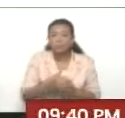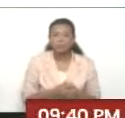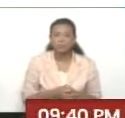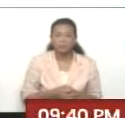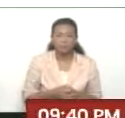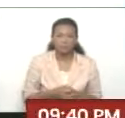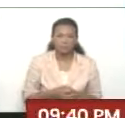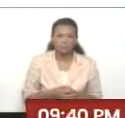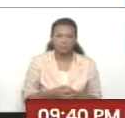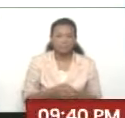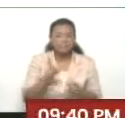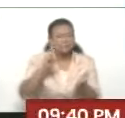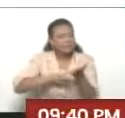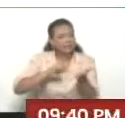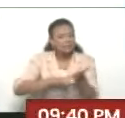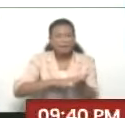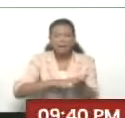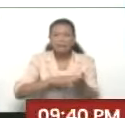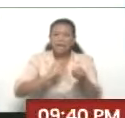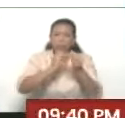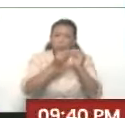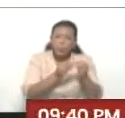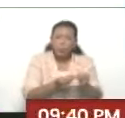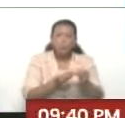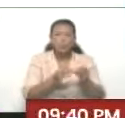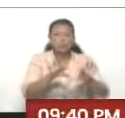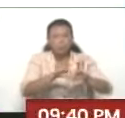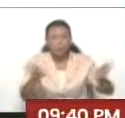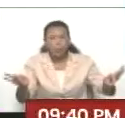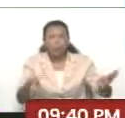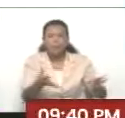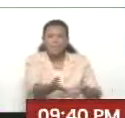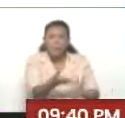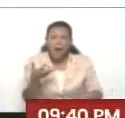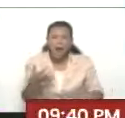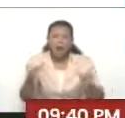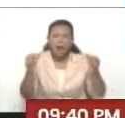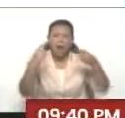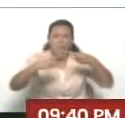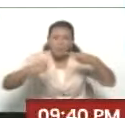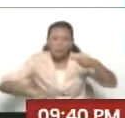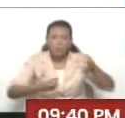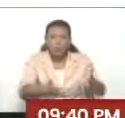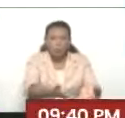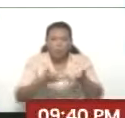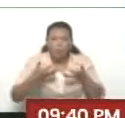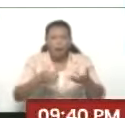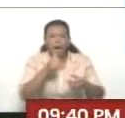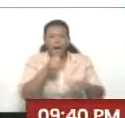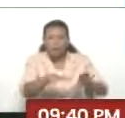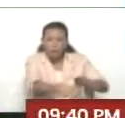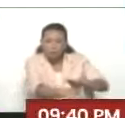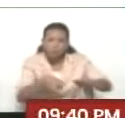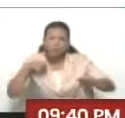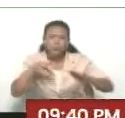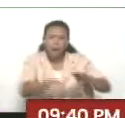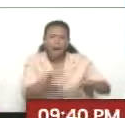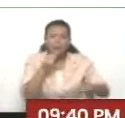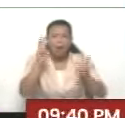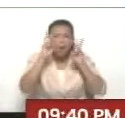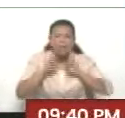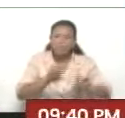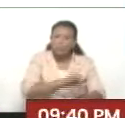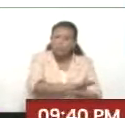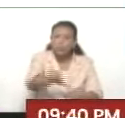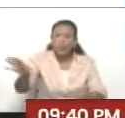Y realmente hace falta el tablero y parte del sistema de bombeo. Correcto. O sea que